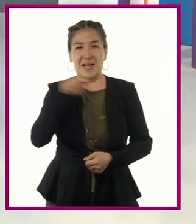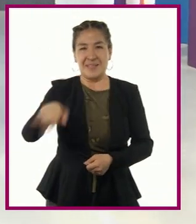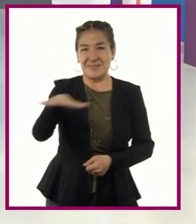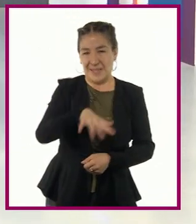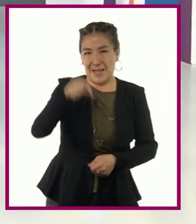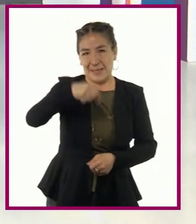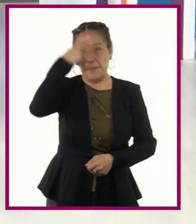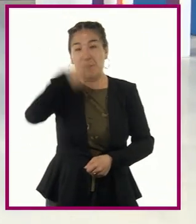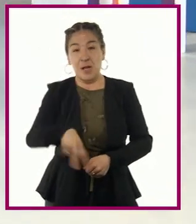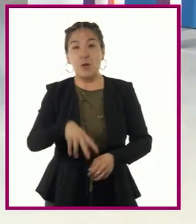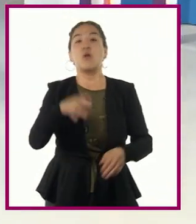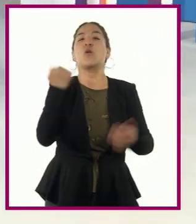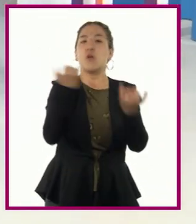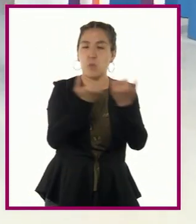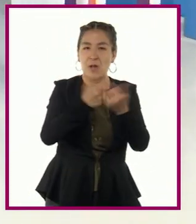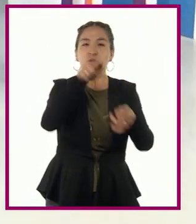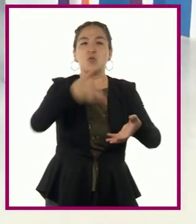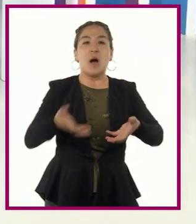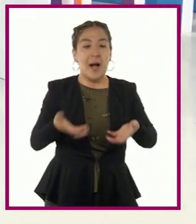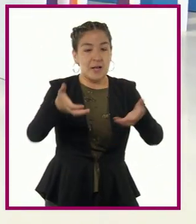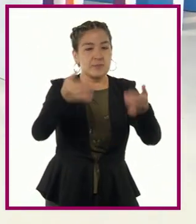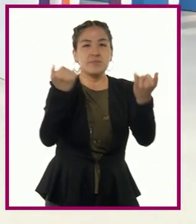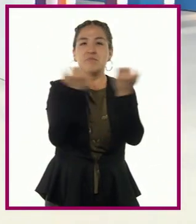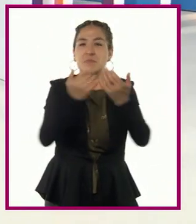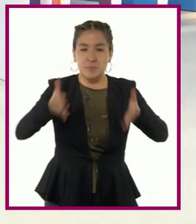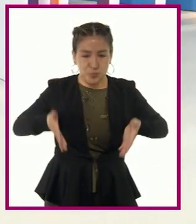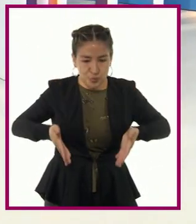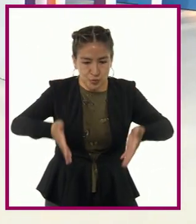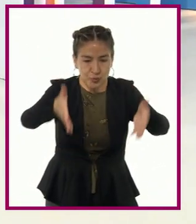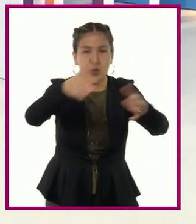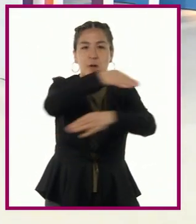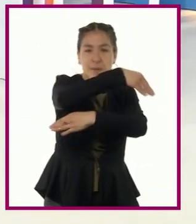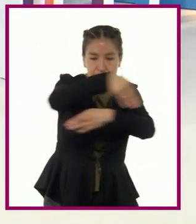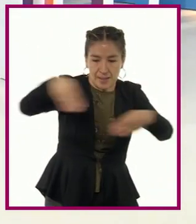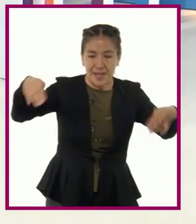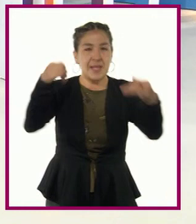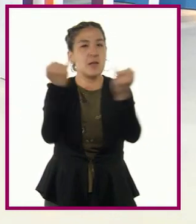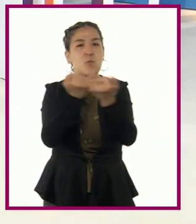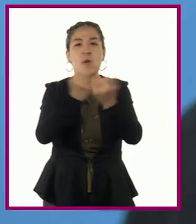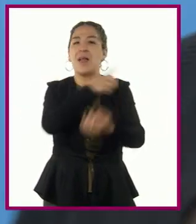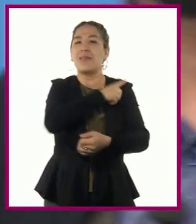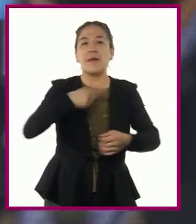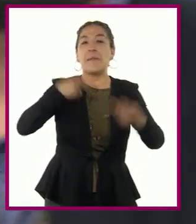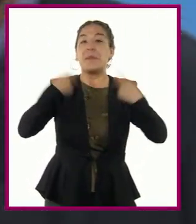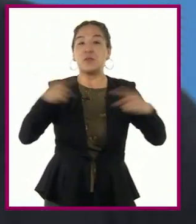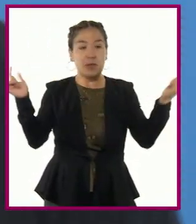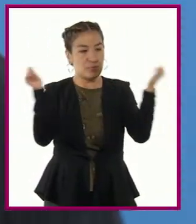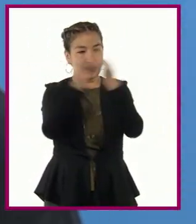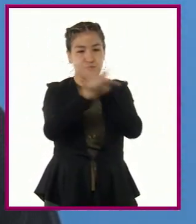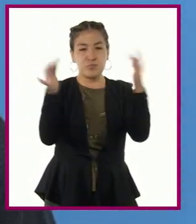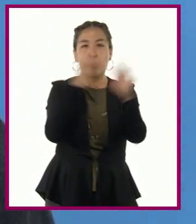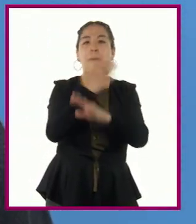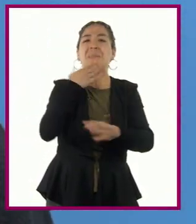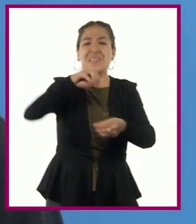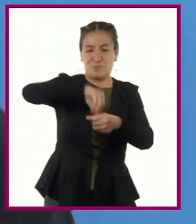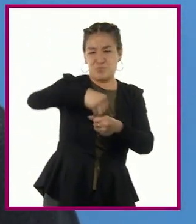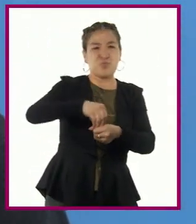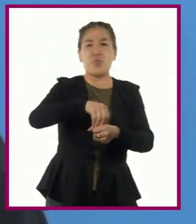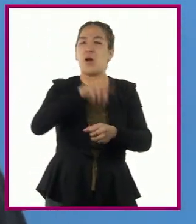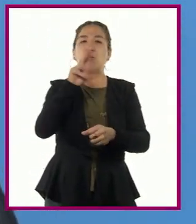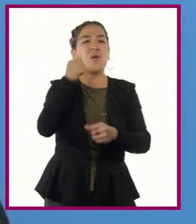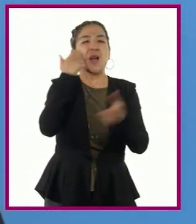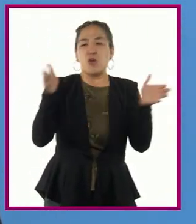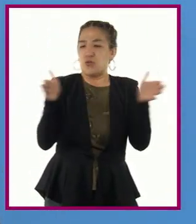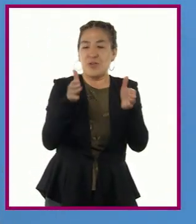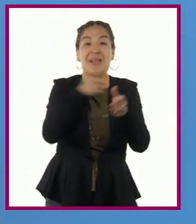queden anchas las calles y derechas, y las plazuelas con la posible capacidad. Así, se